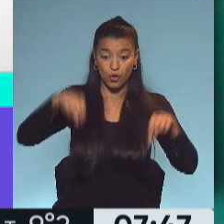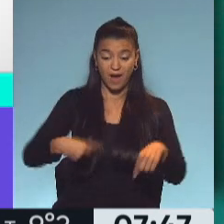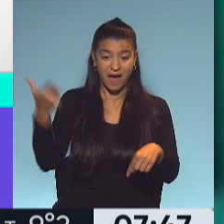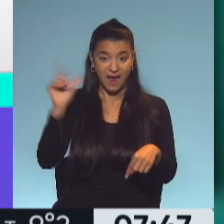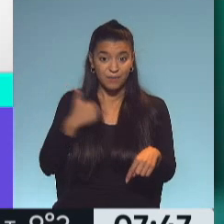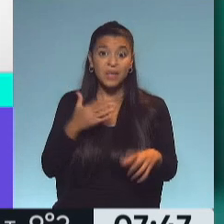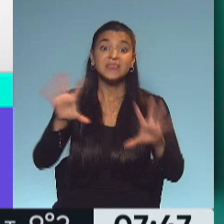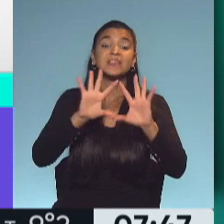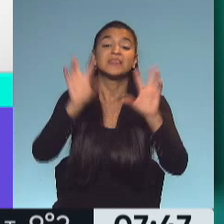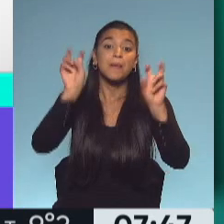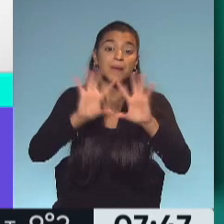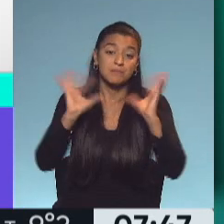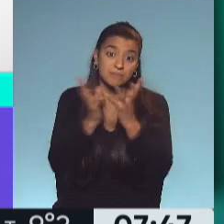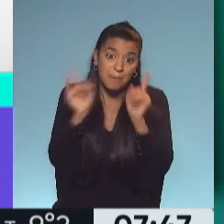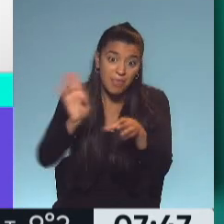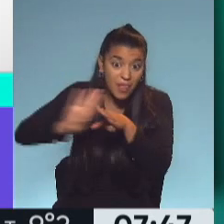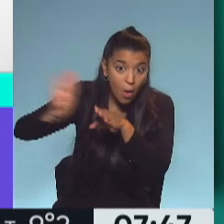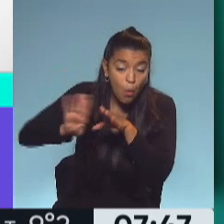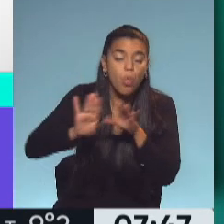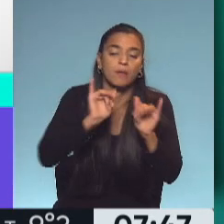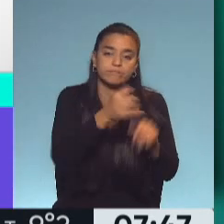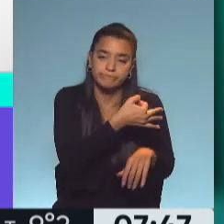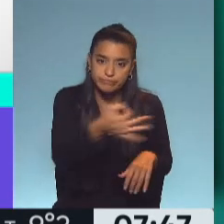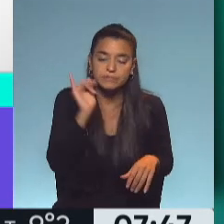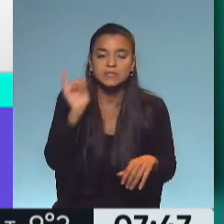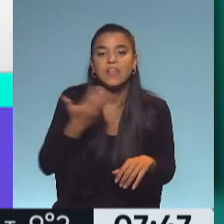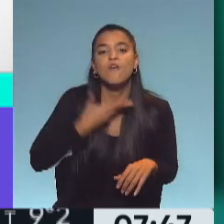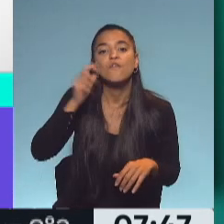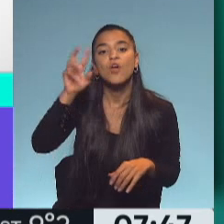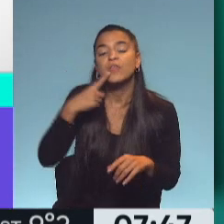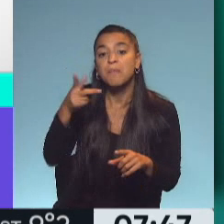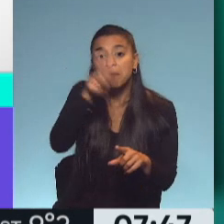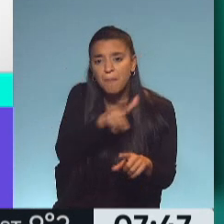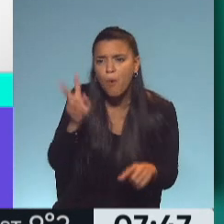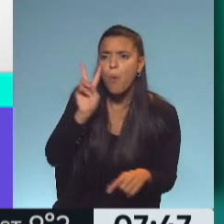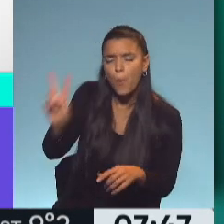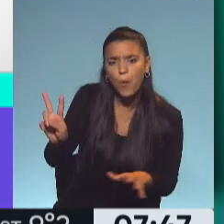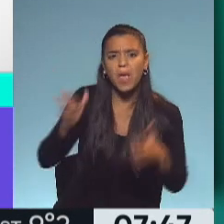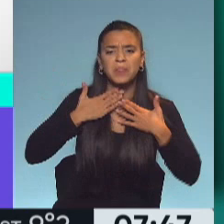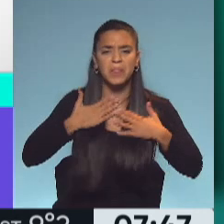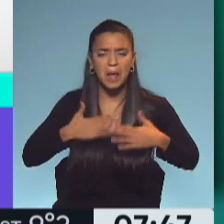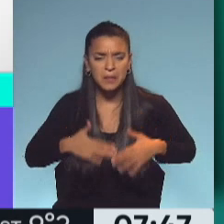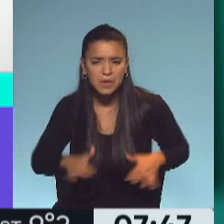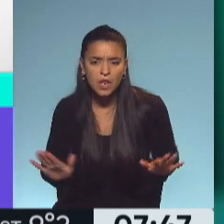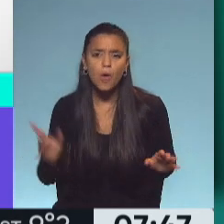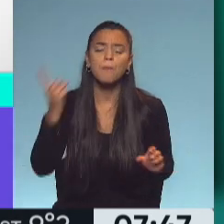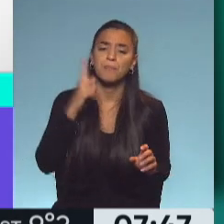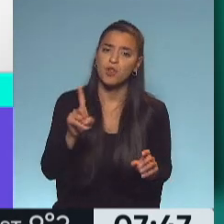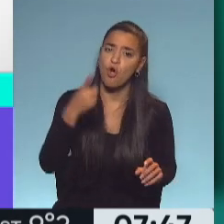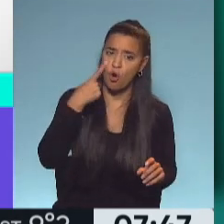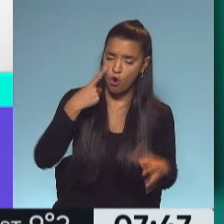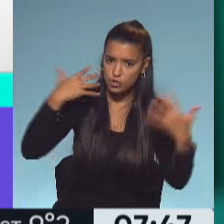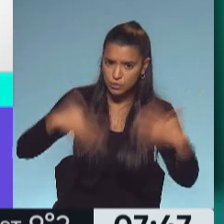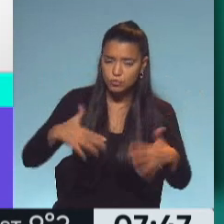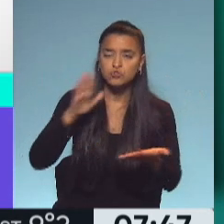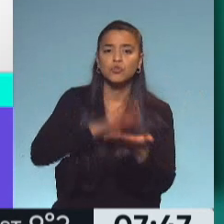los temas internacionales, claro, está la deuda, Flor. Así es, sí. Y el Papa es una persona que vos lo ves ahí muy tranquilo, pero que conoce mucho el